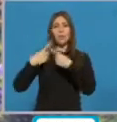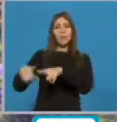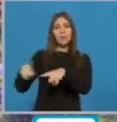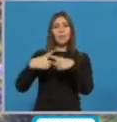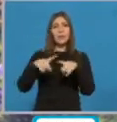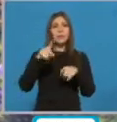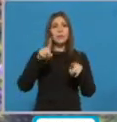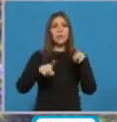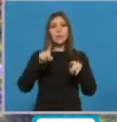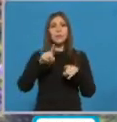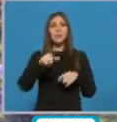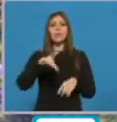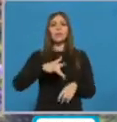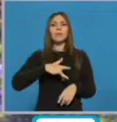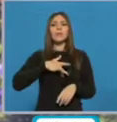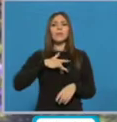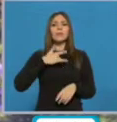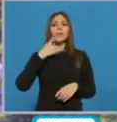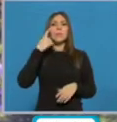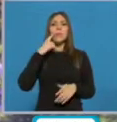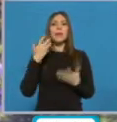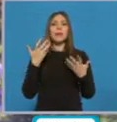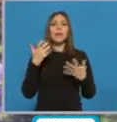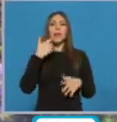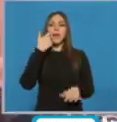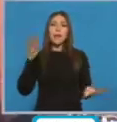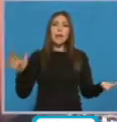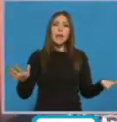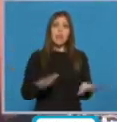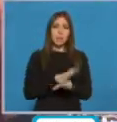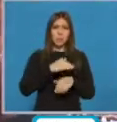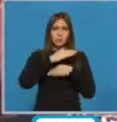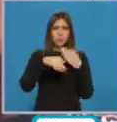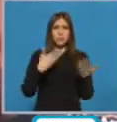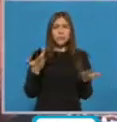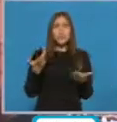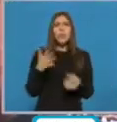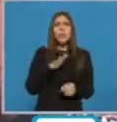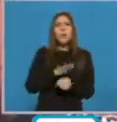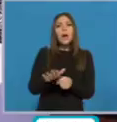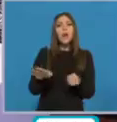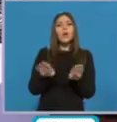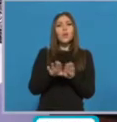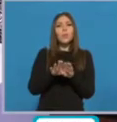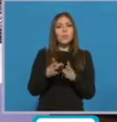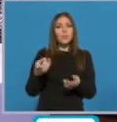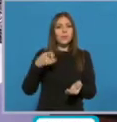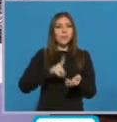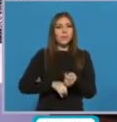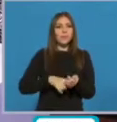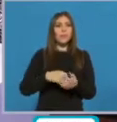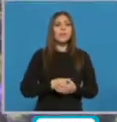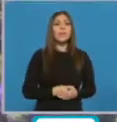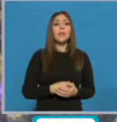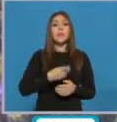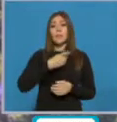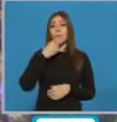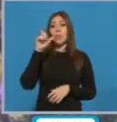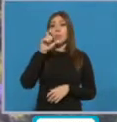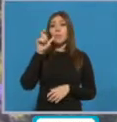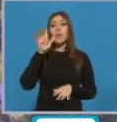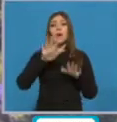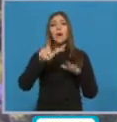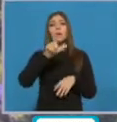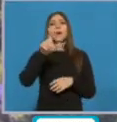para motivarnos a dar este siguiente paso. Y bueno, ustedes se van a preguntar, pues, ¿cuáles son? Psicológicamente está comprobado que ante